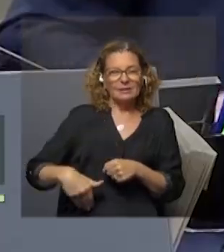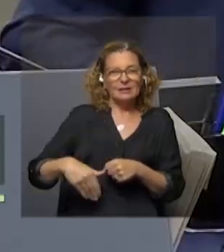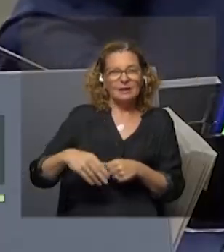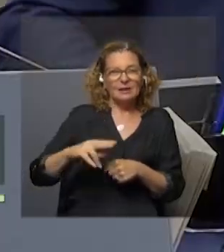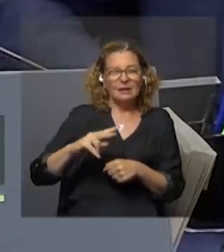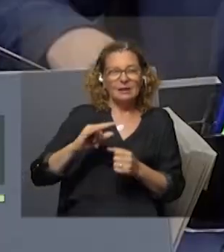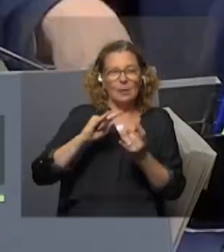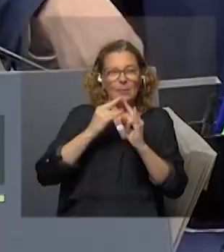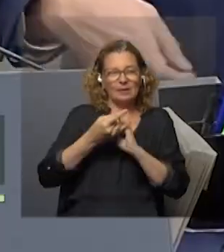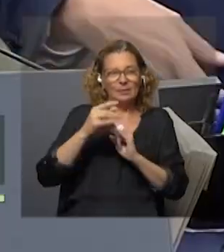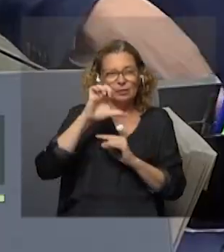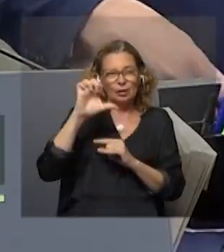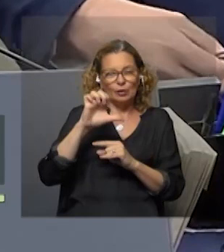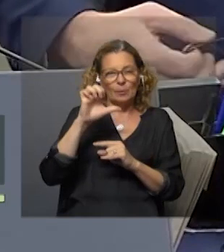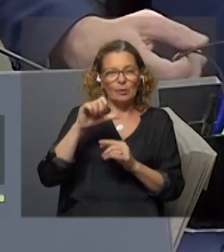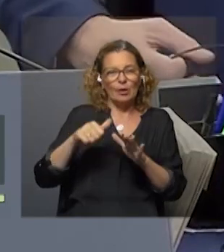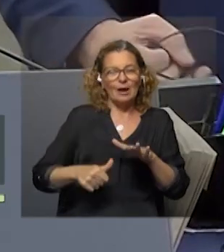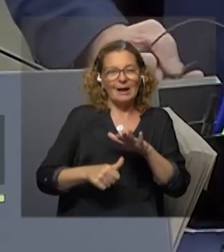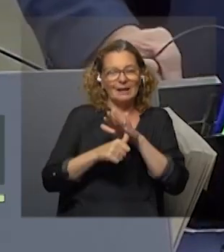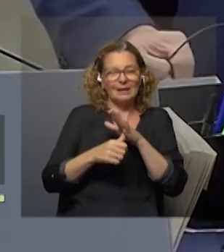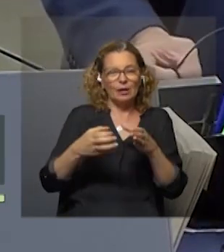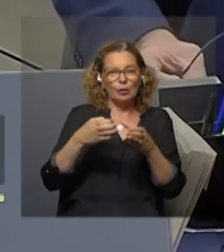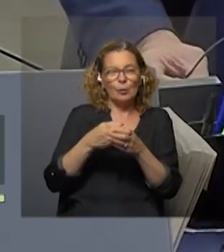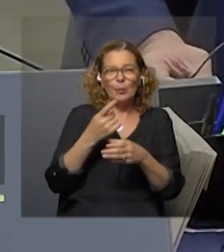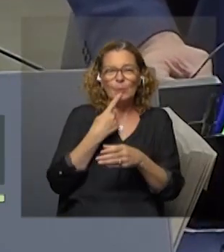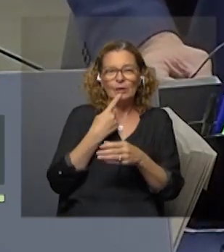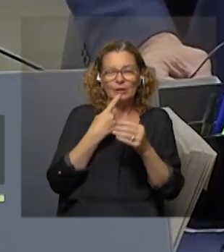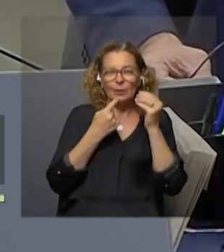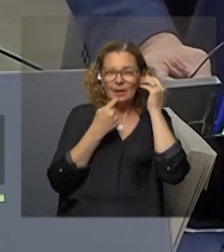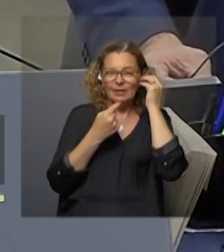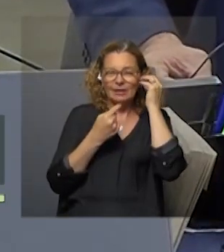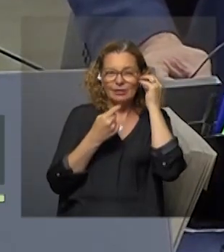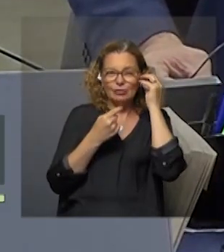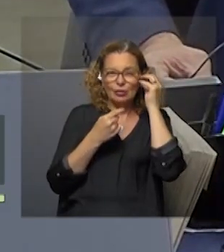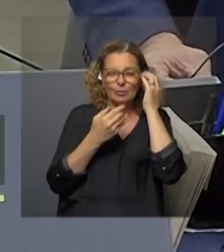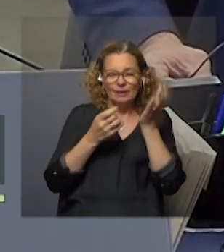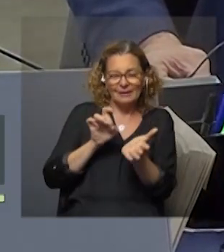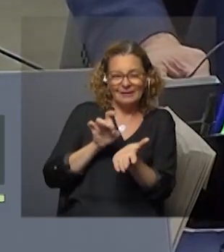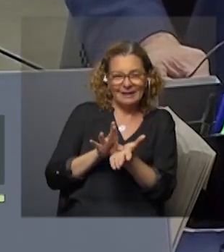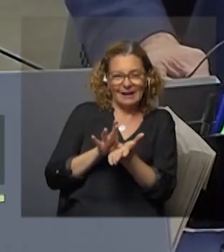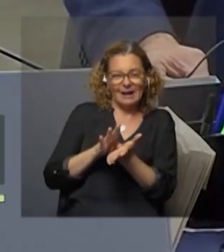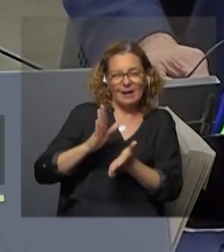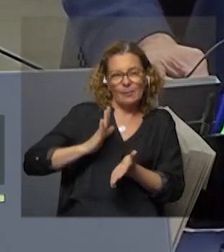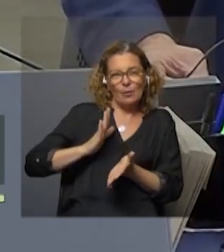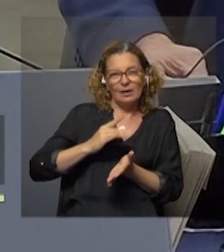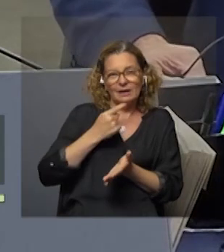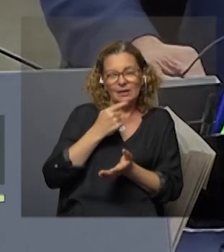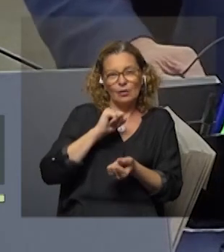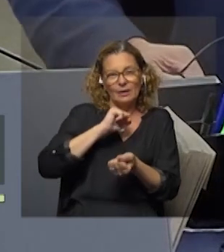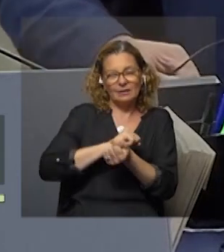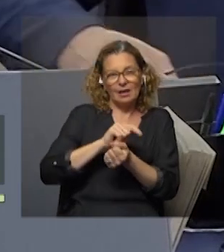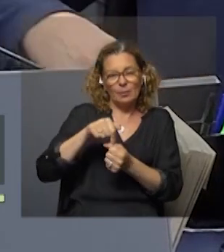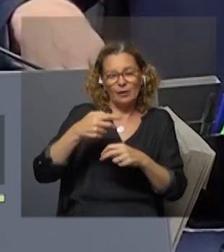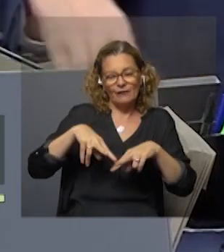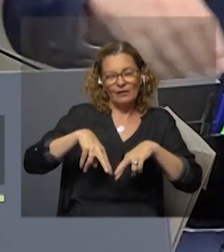la titular del parlamento europeo y los líderes de los grupos políticos había recomendado al pleno la destitución de Kylie que fue arrestada después que